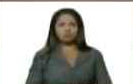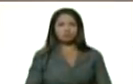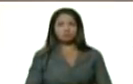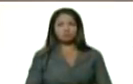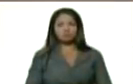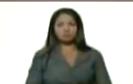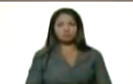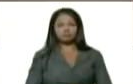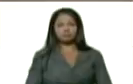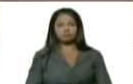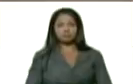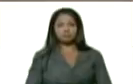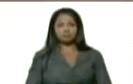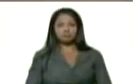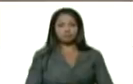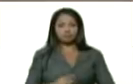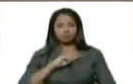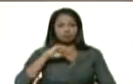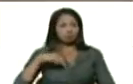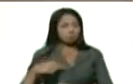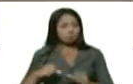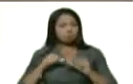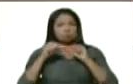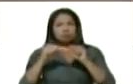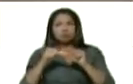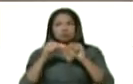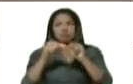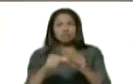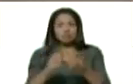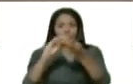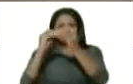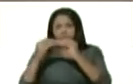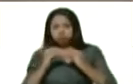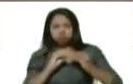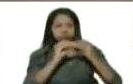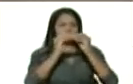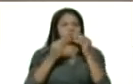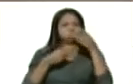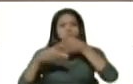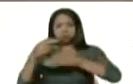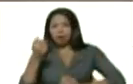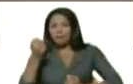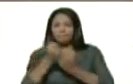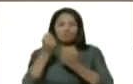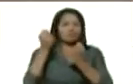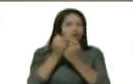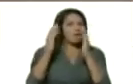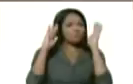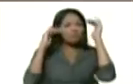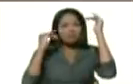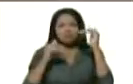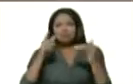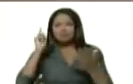que nosotros seguimos aceitando, construyendo, atendiendo.